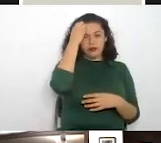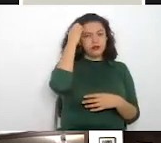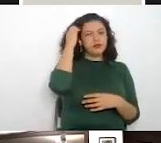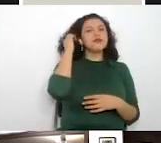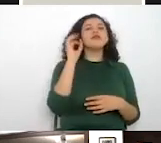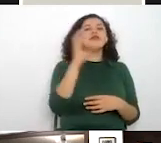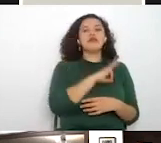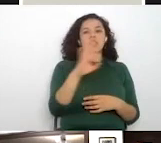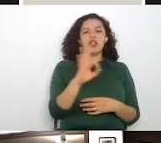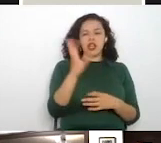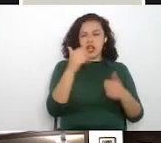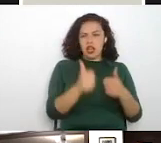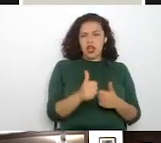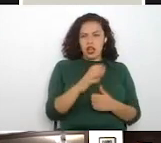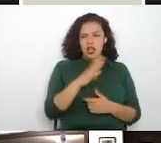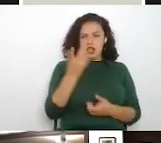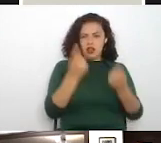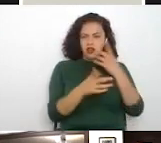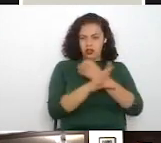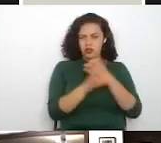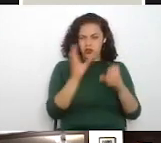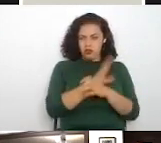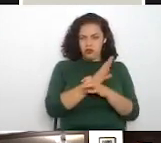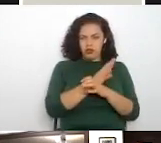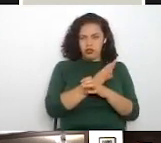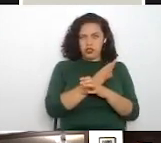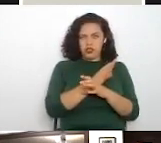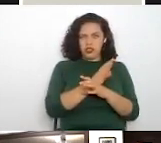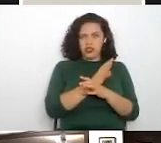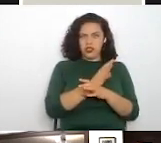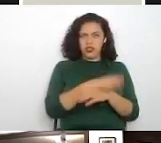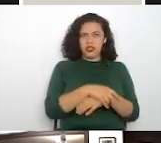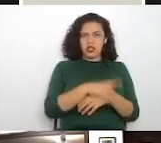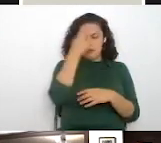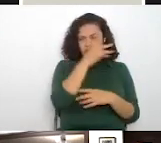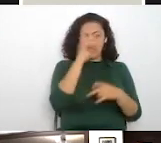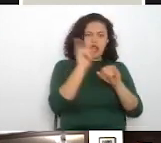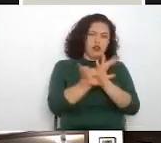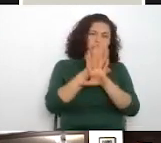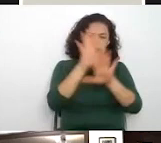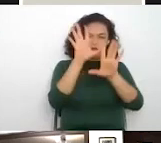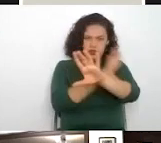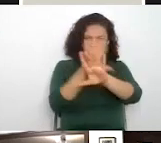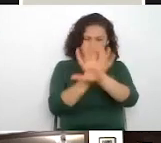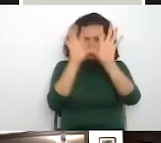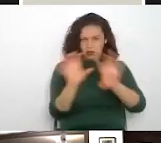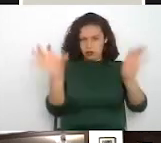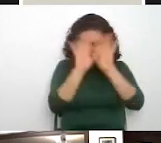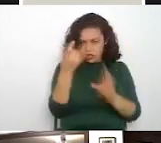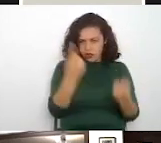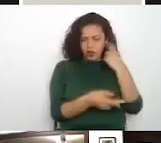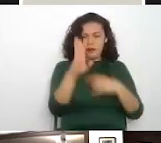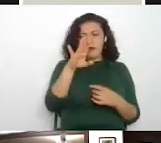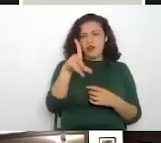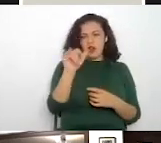que hubiera algunas cuestiones de digitalización, algunos manuales se